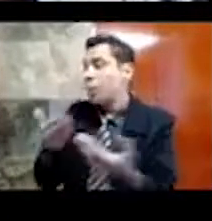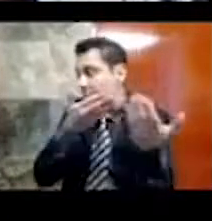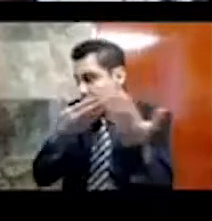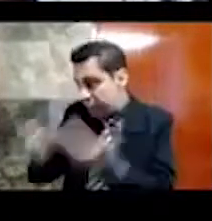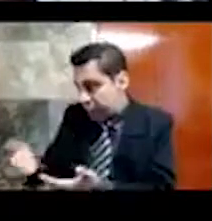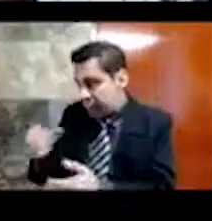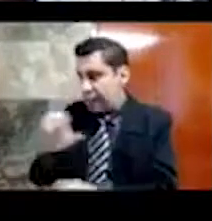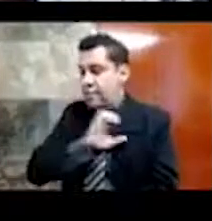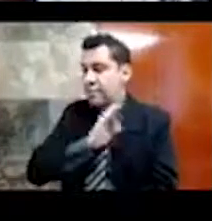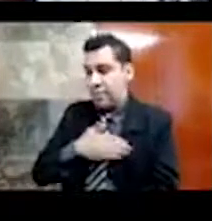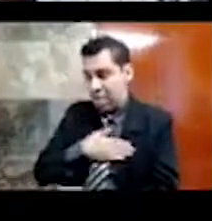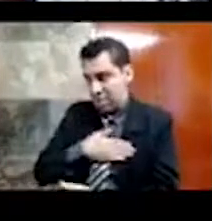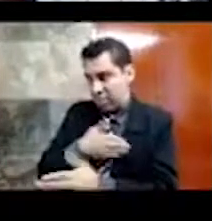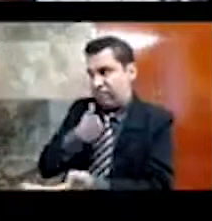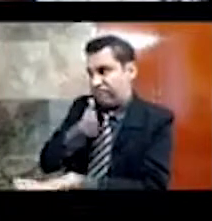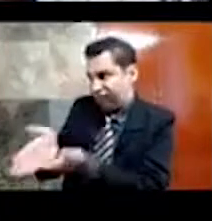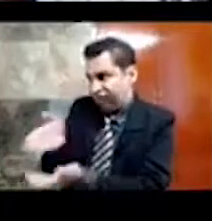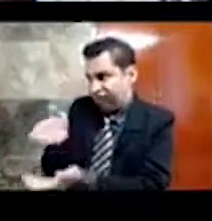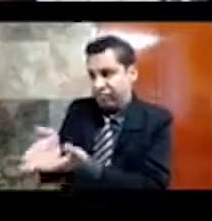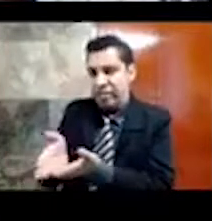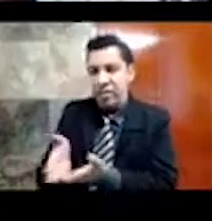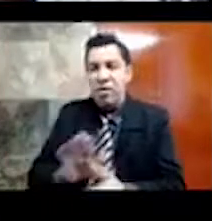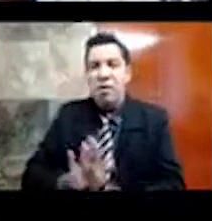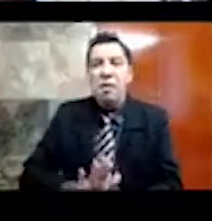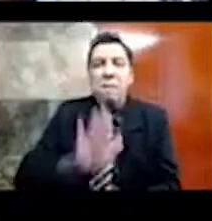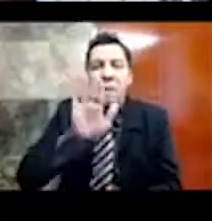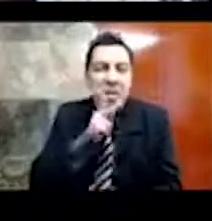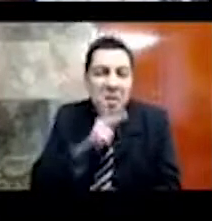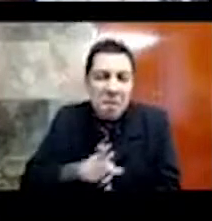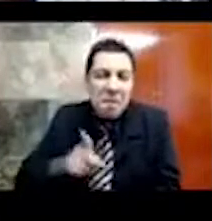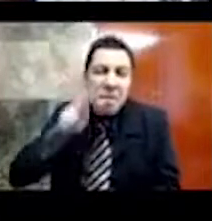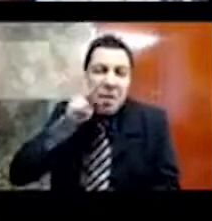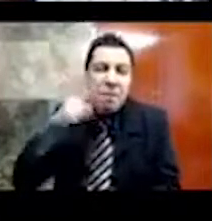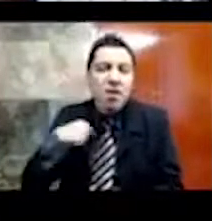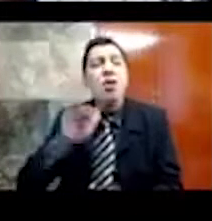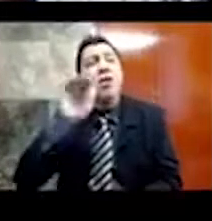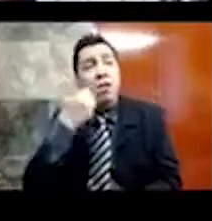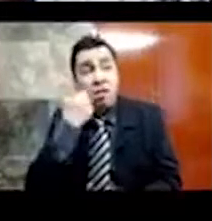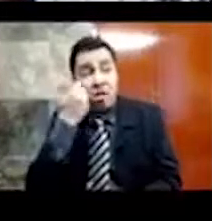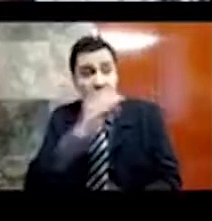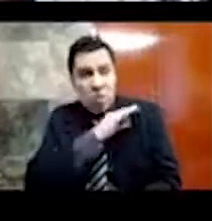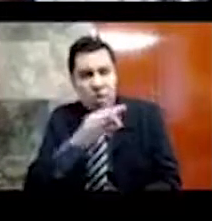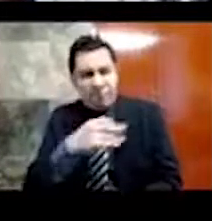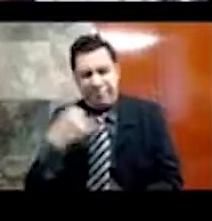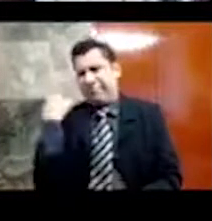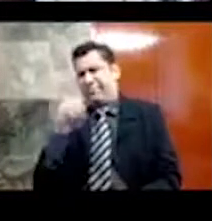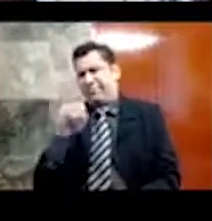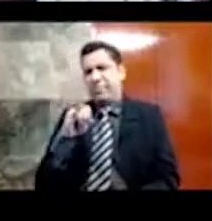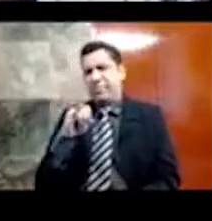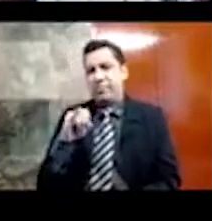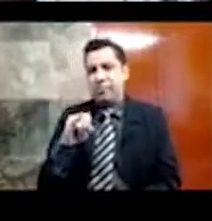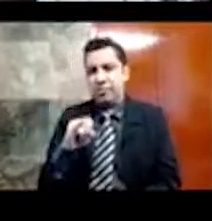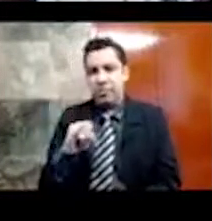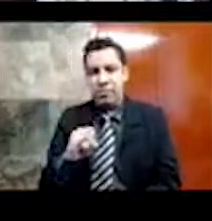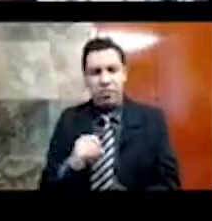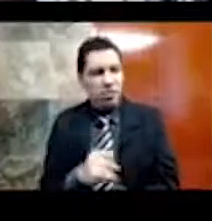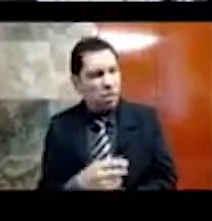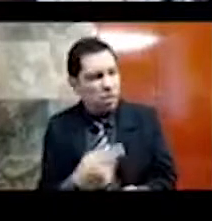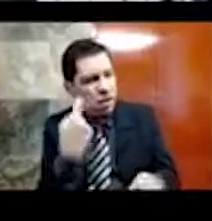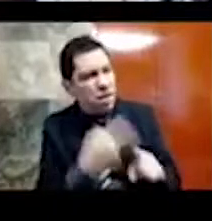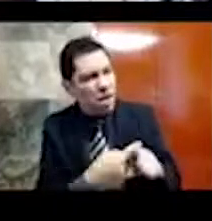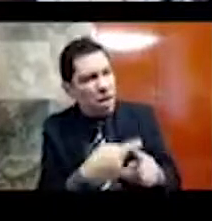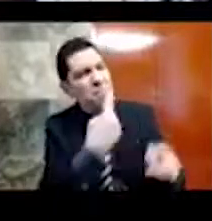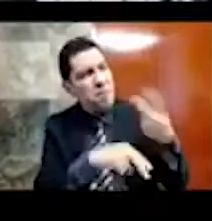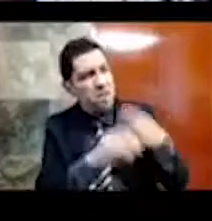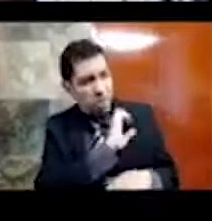dijera, quiero hablar con el Papa, pues me mandan a volar. Entonces, ¿quiénes son estos extraños? No les hacen caso. Y eso